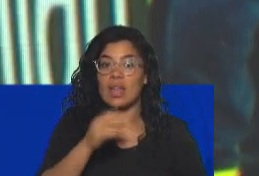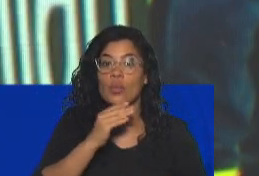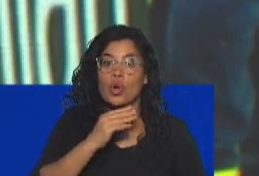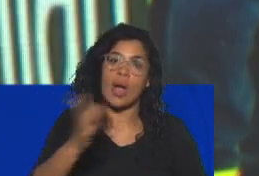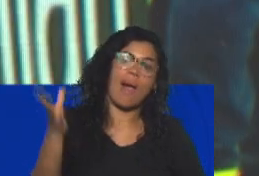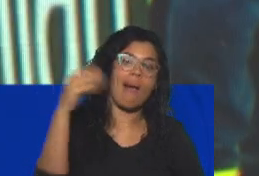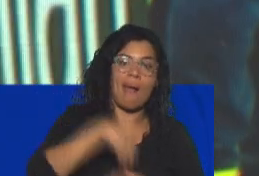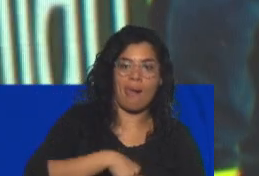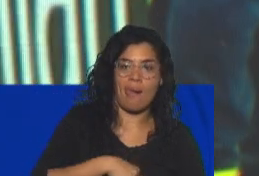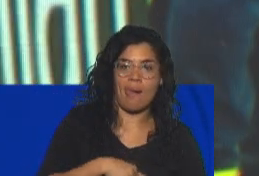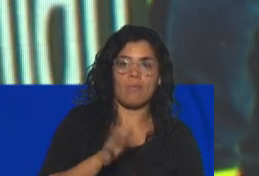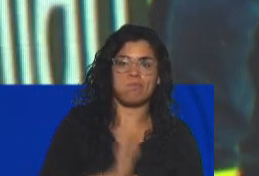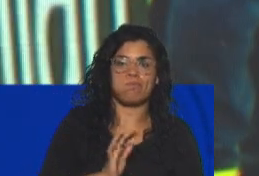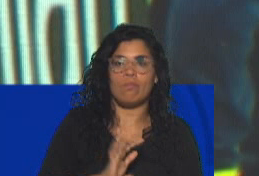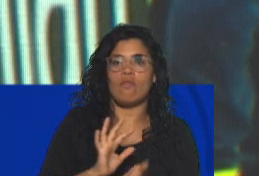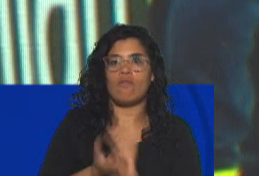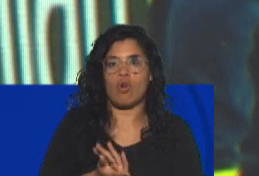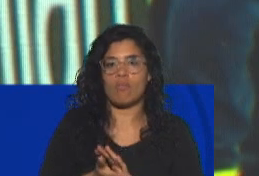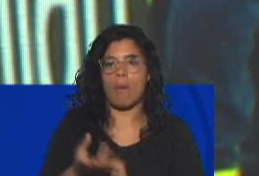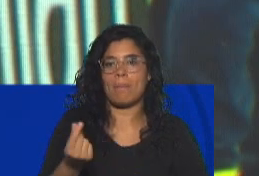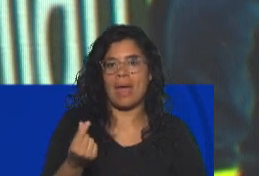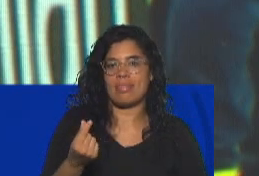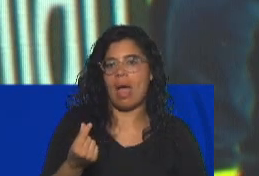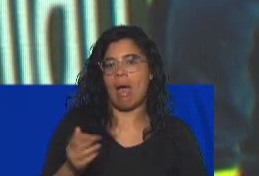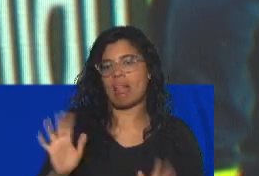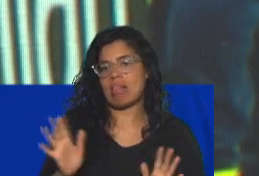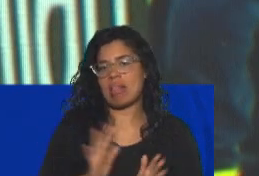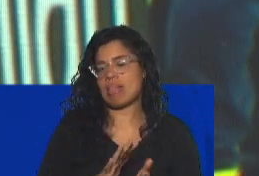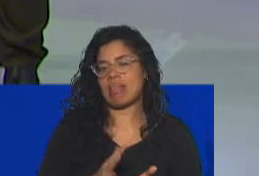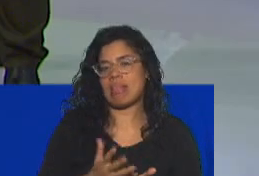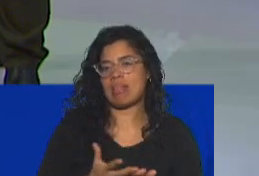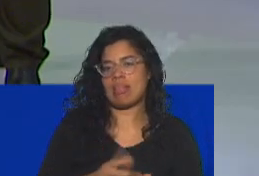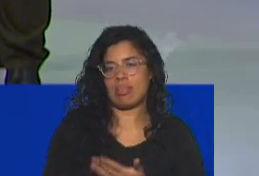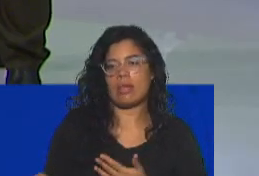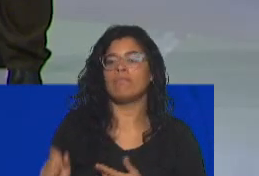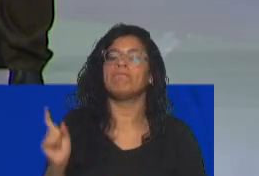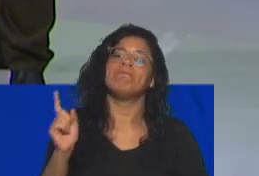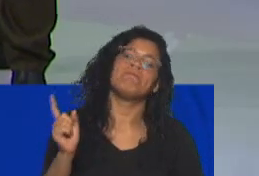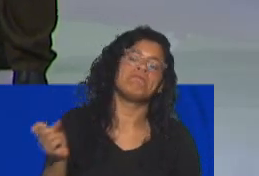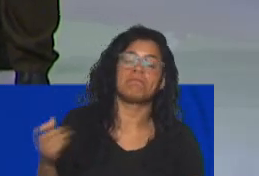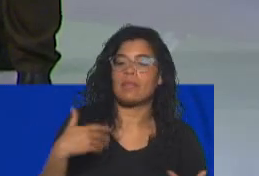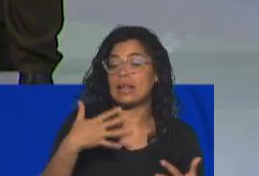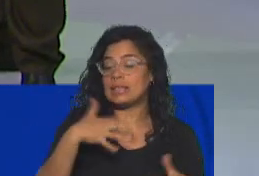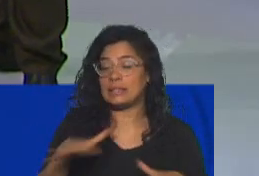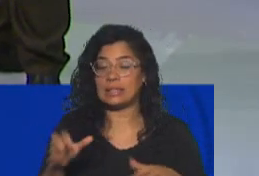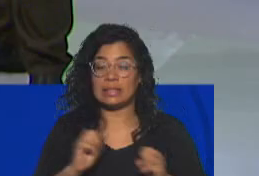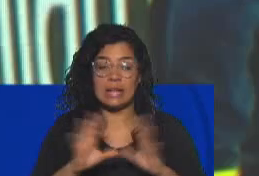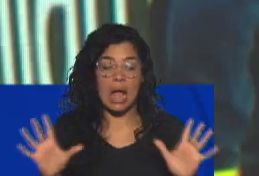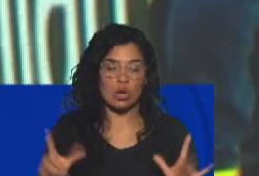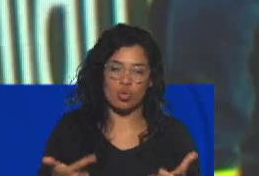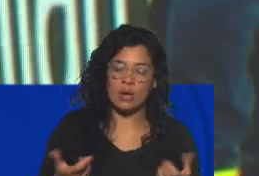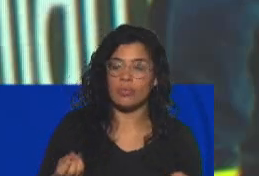Juniors, se hiciera cargo de ese monto y después sería descontado. Bueno, situación que no quedó clara. Yo no sé si este tiene que ver.